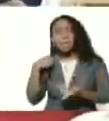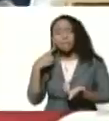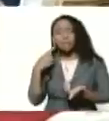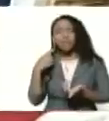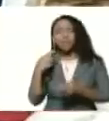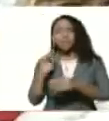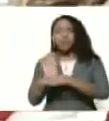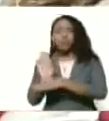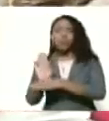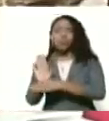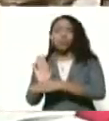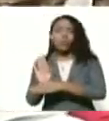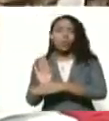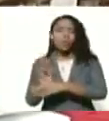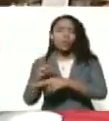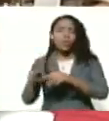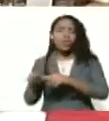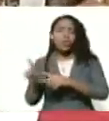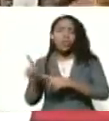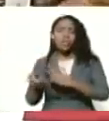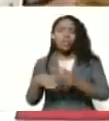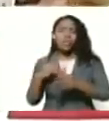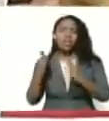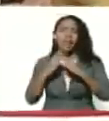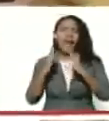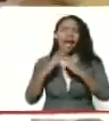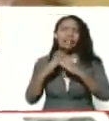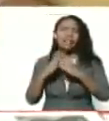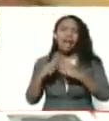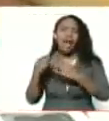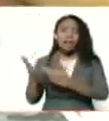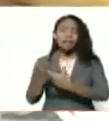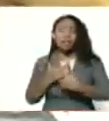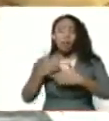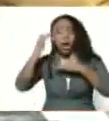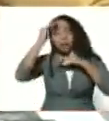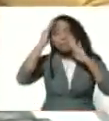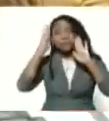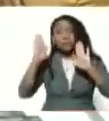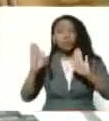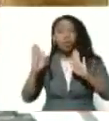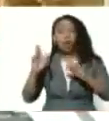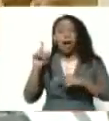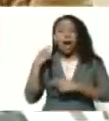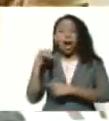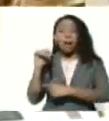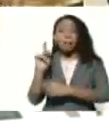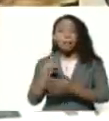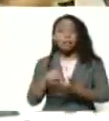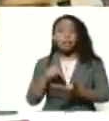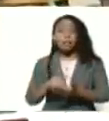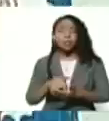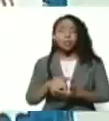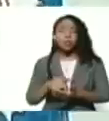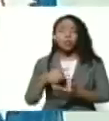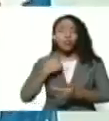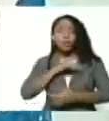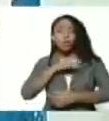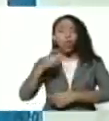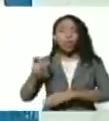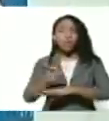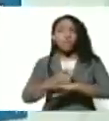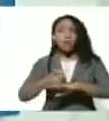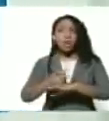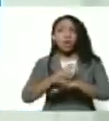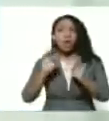carnet de la patria? ¿Qué sería de la vida de todos estos hogares que han recibido la atención, que han estado allí, nuestro gobierno, al lado de